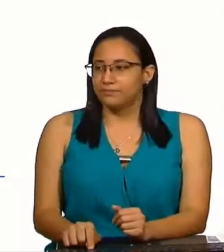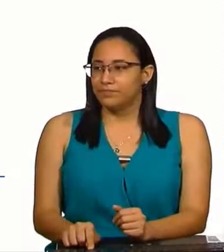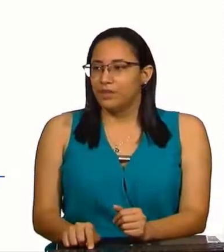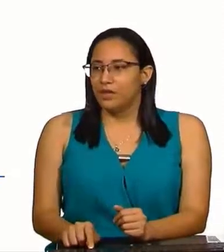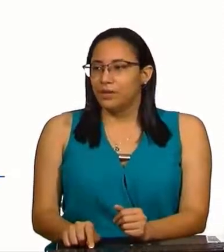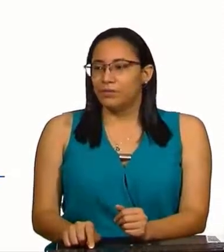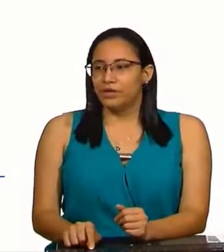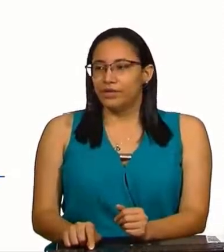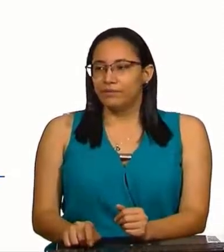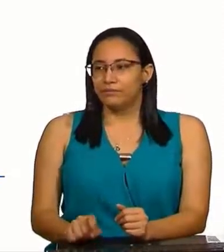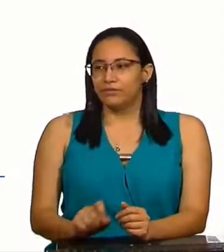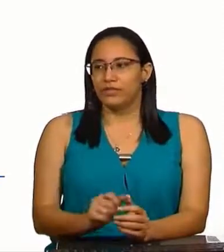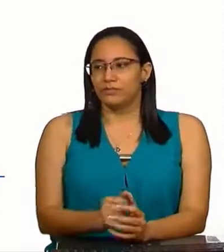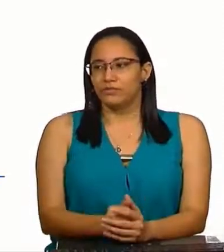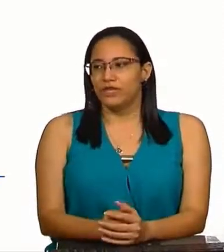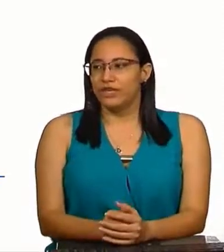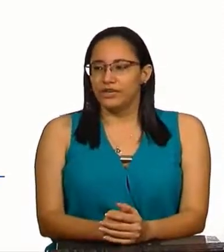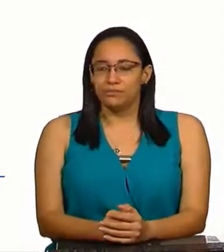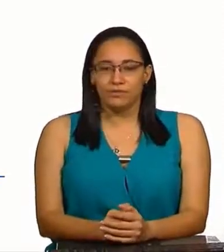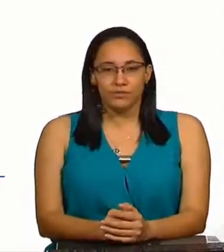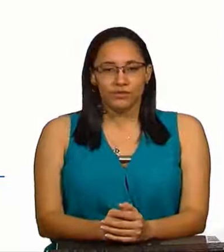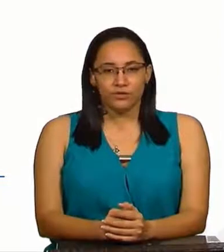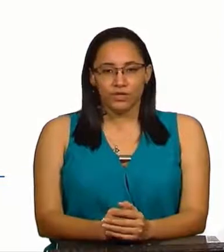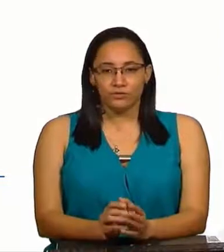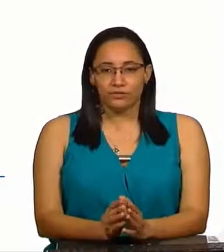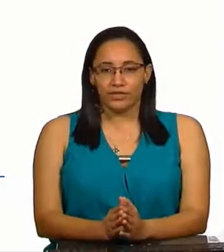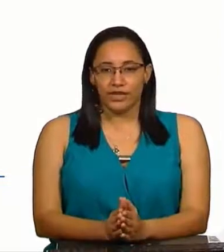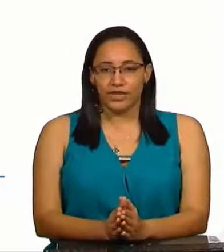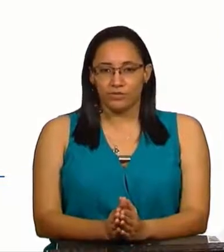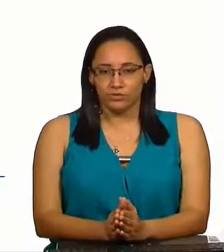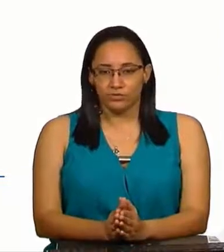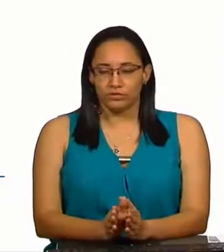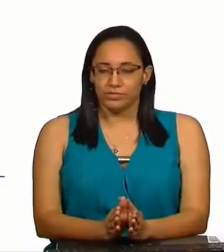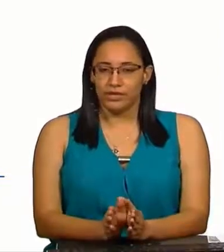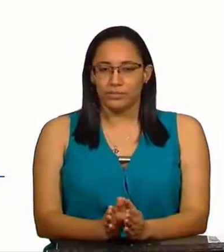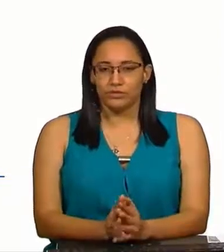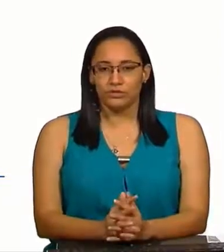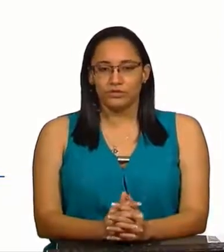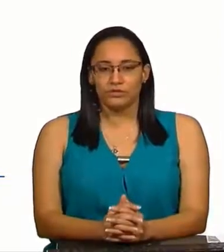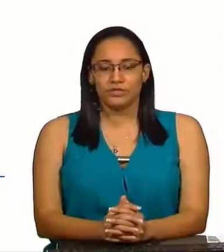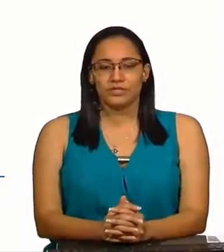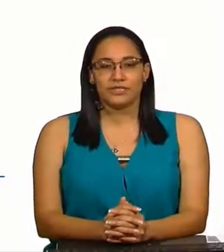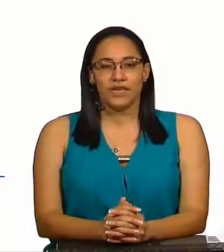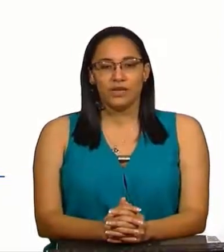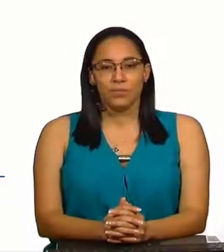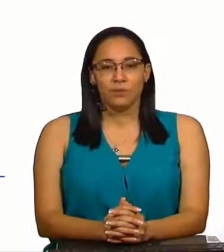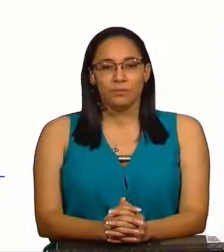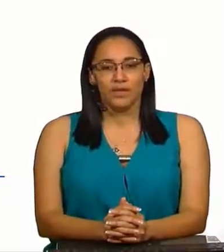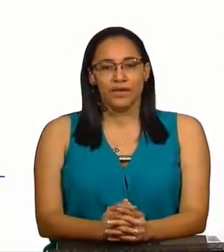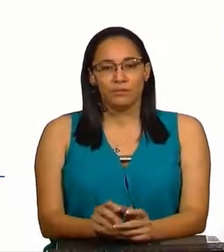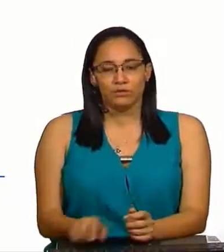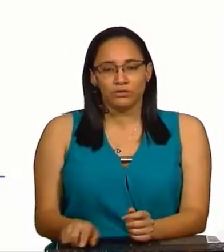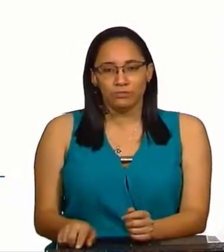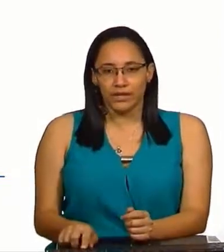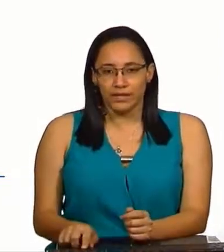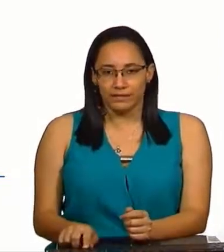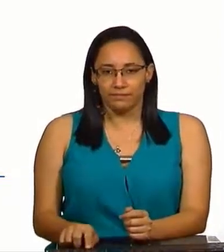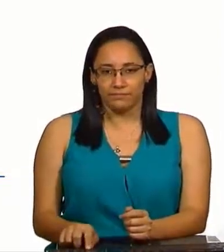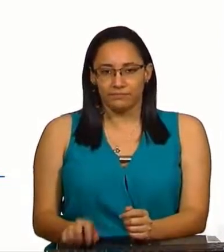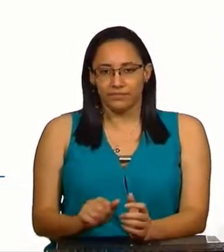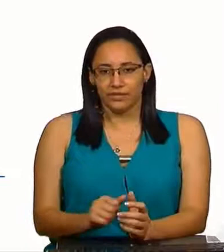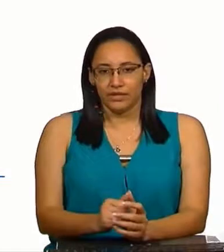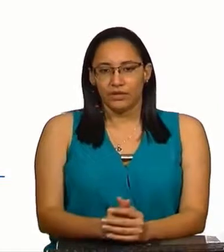conjugaciones. Por ejemplo, tenemos ahí el primero con el uso de able, to be able to. Entonces, they won't be able to